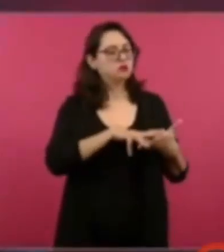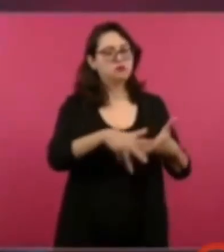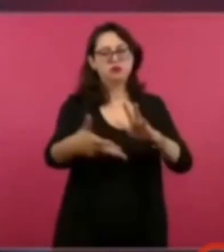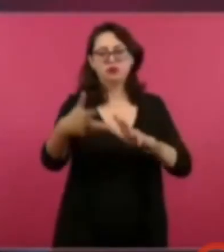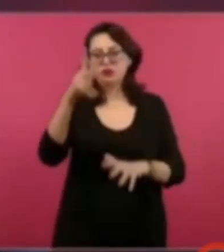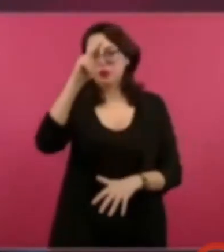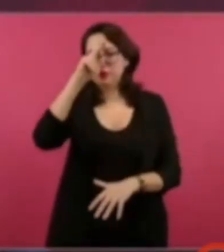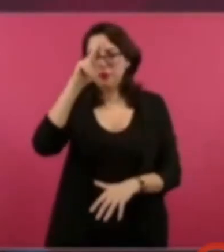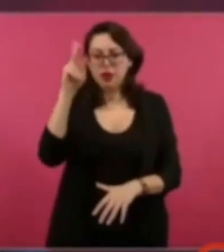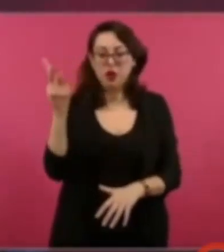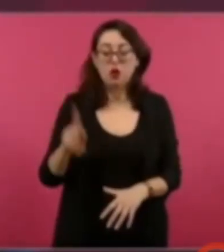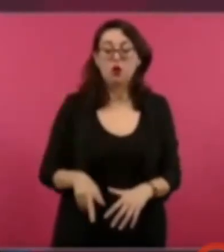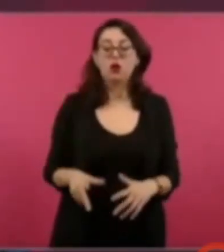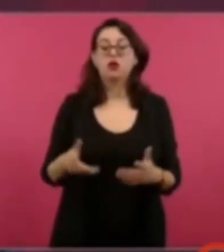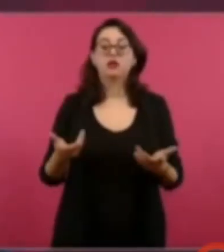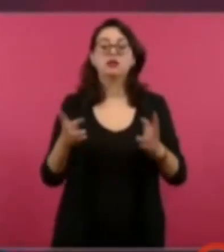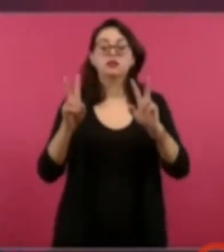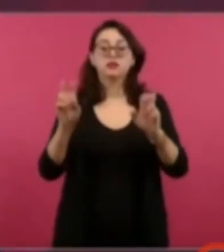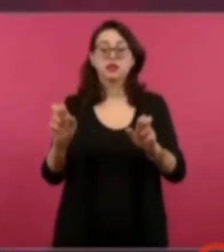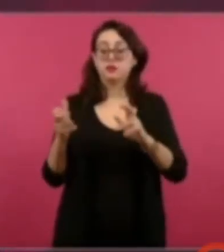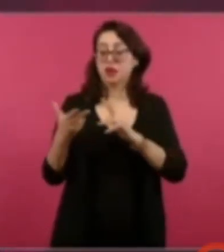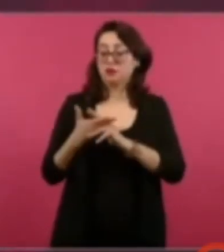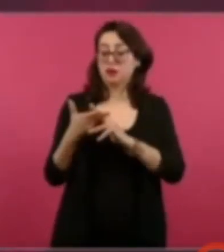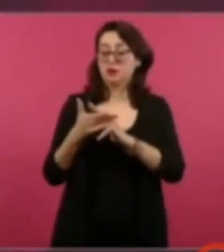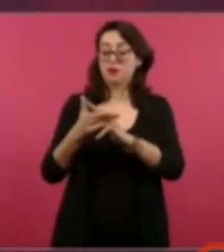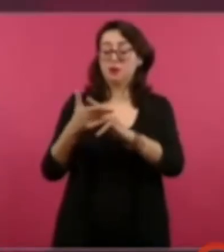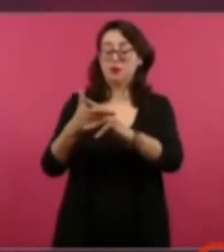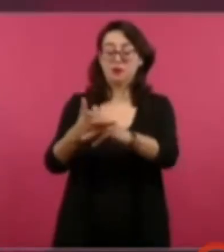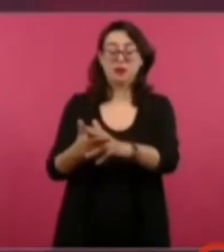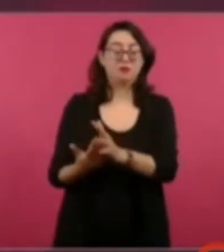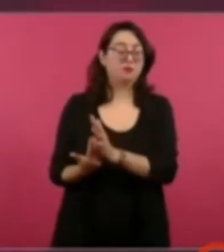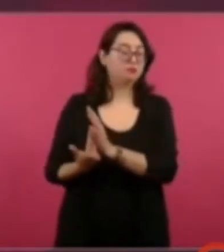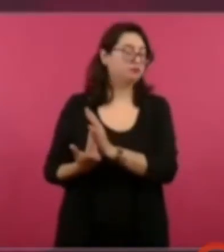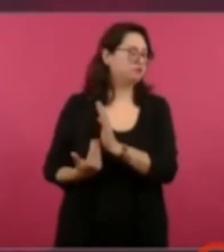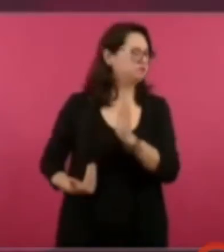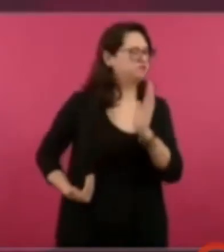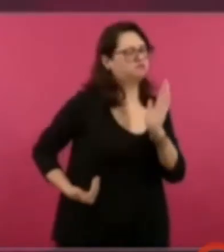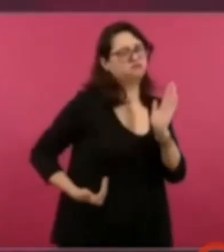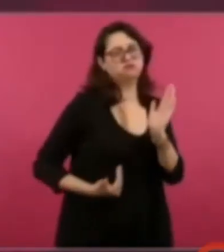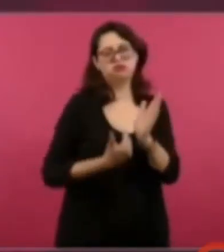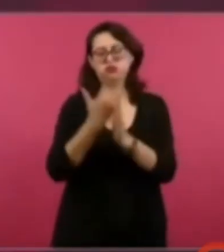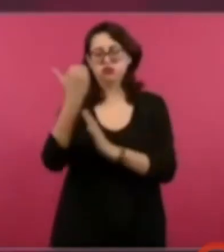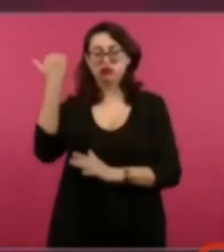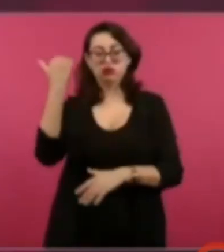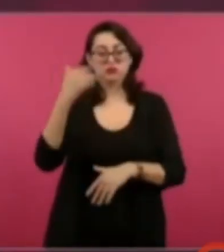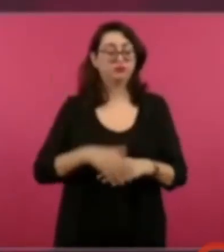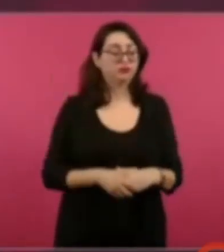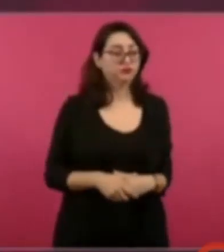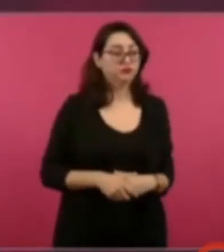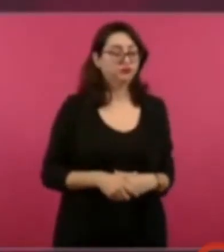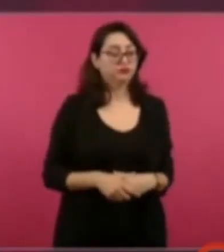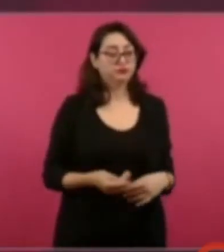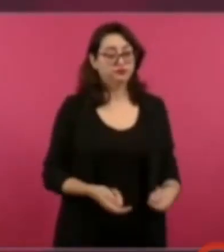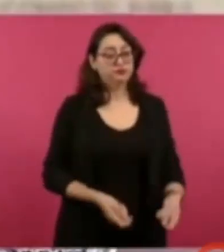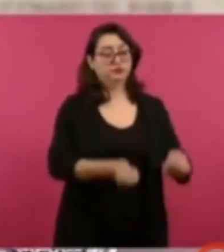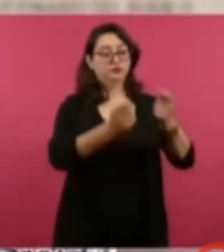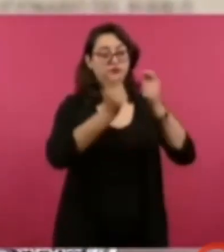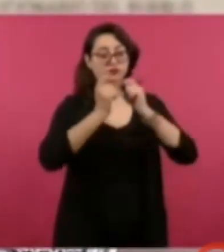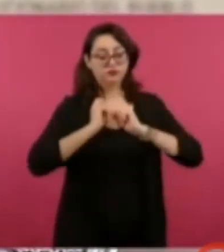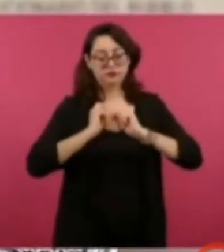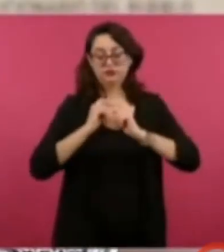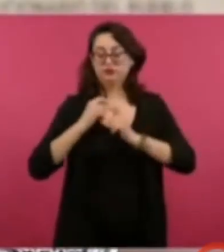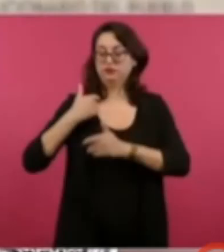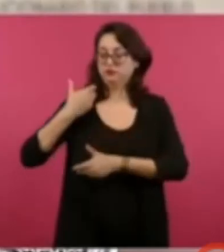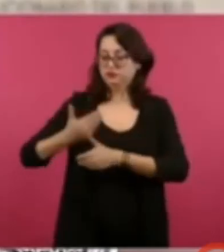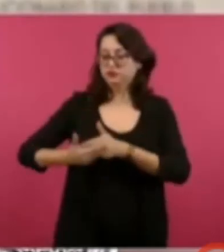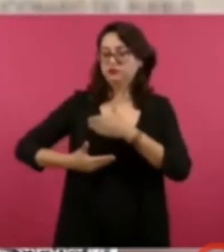Y poco a poco hemos venido reduciendo los homicidios.